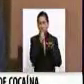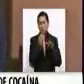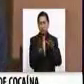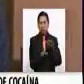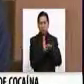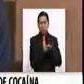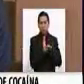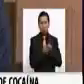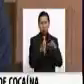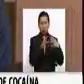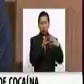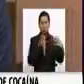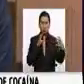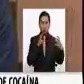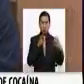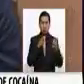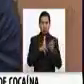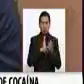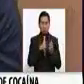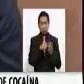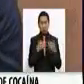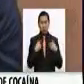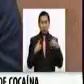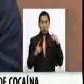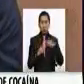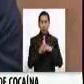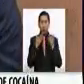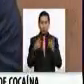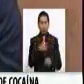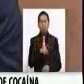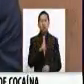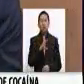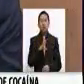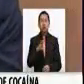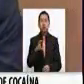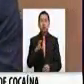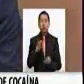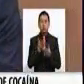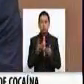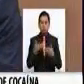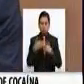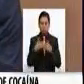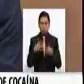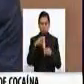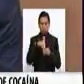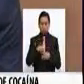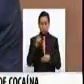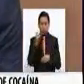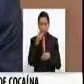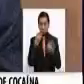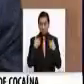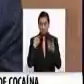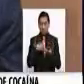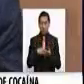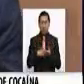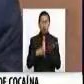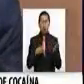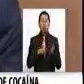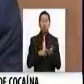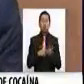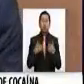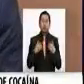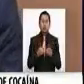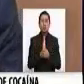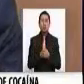donde se pudo verificar la existencia de 100 paquetes conteniendo sustancias controladas los mismos en